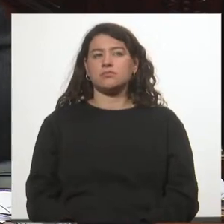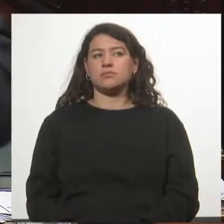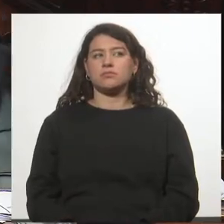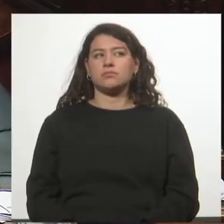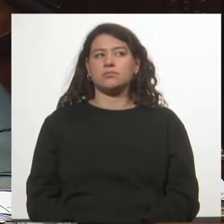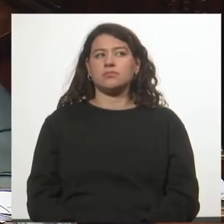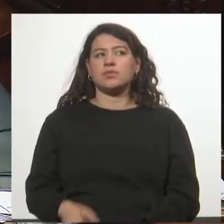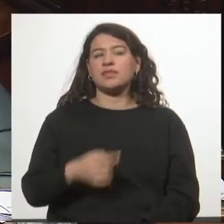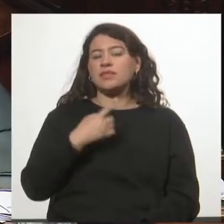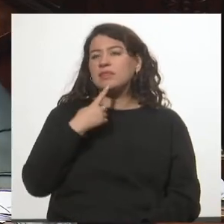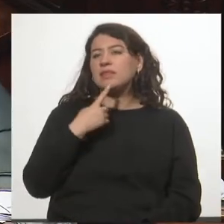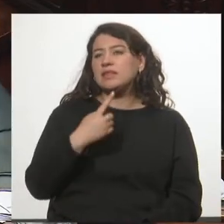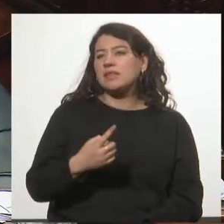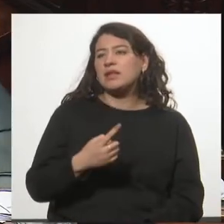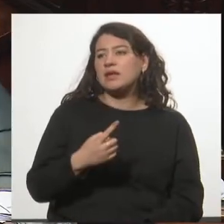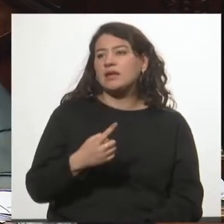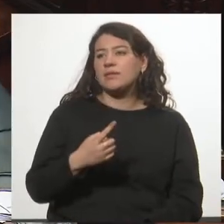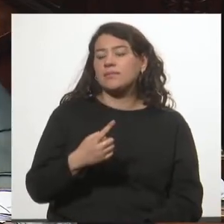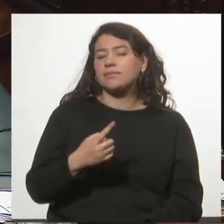se dice